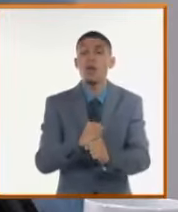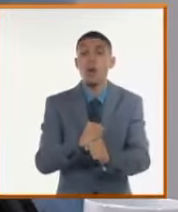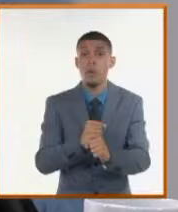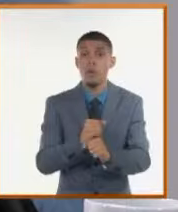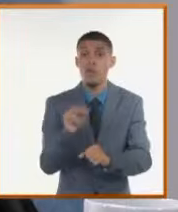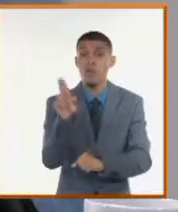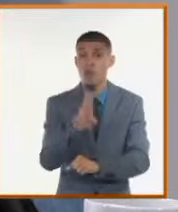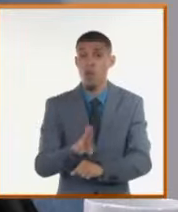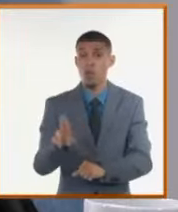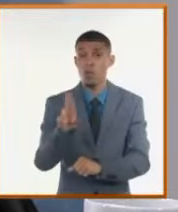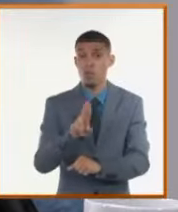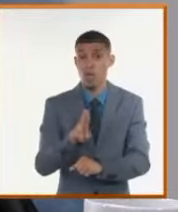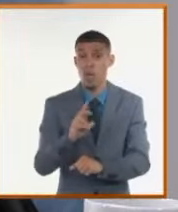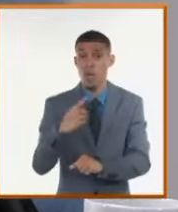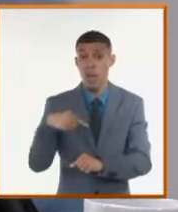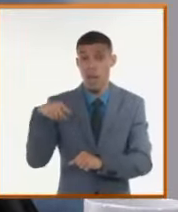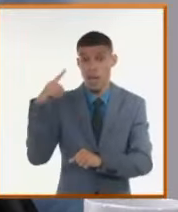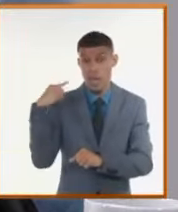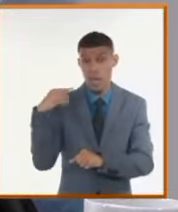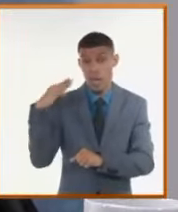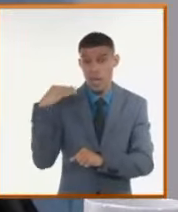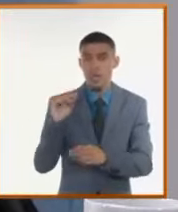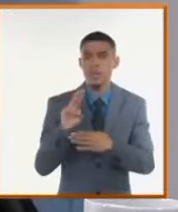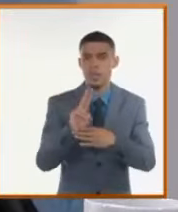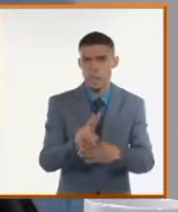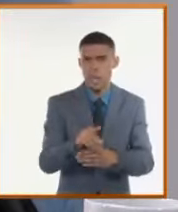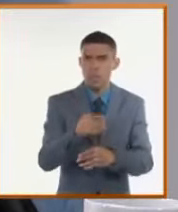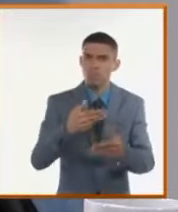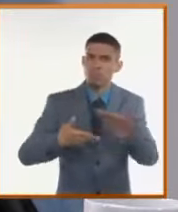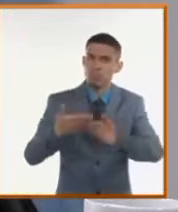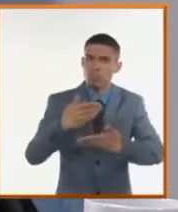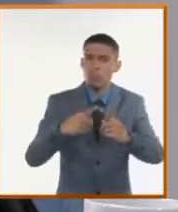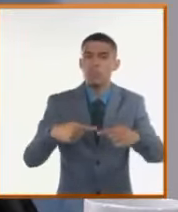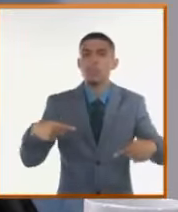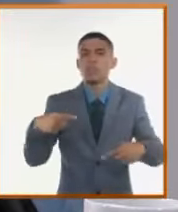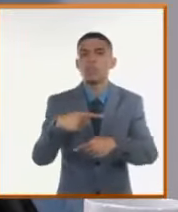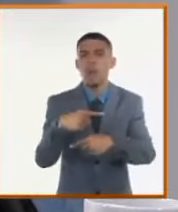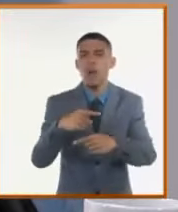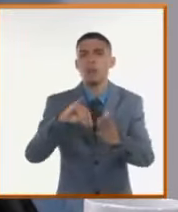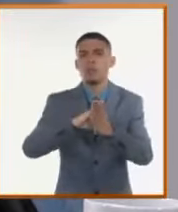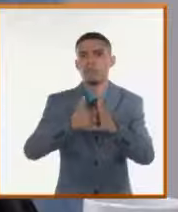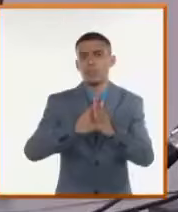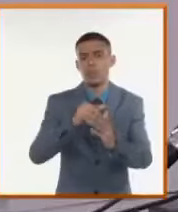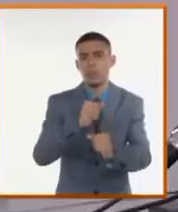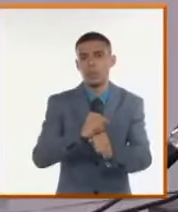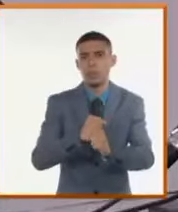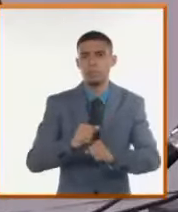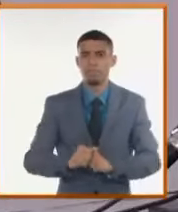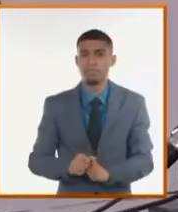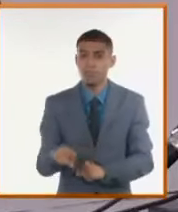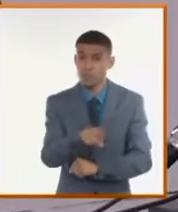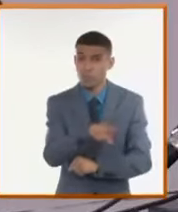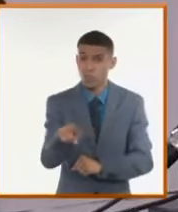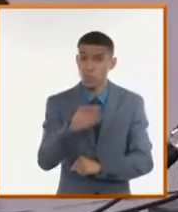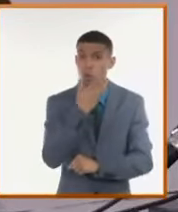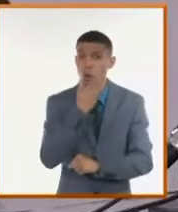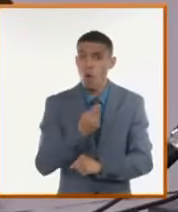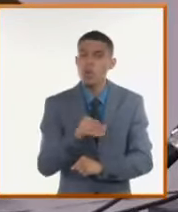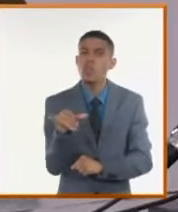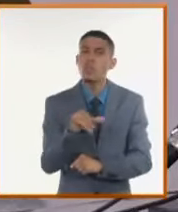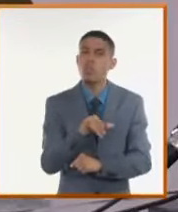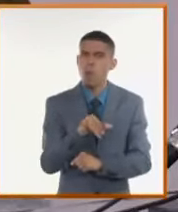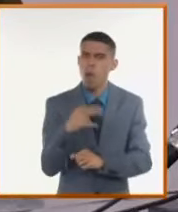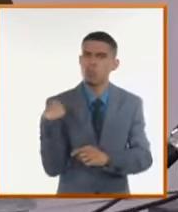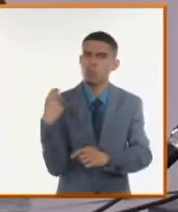nuestra que en el día de ayer se fue visitada y se también se compartió alguna de sus principales proyecciones y trabajo pero pues esos jóvenes hay que enseñarles también de la